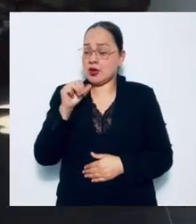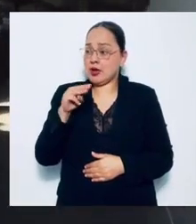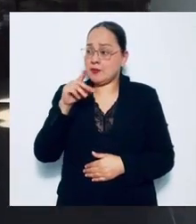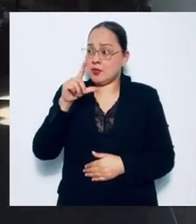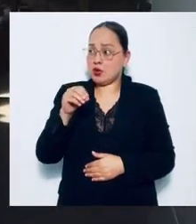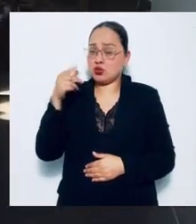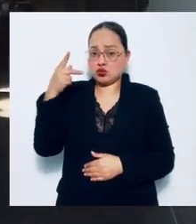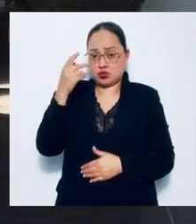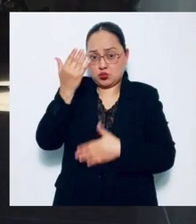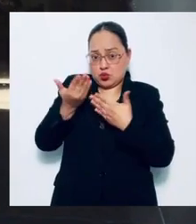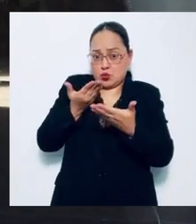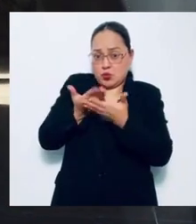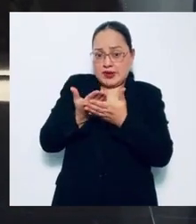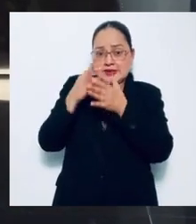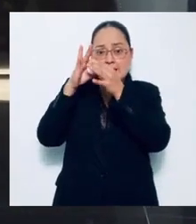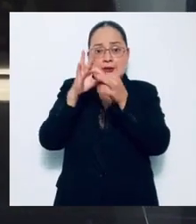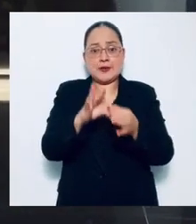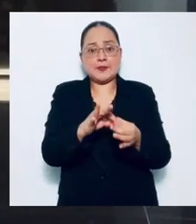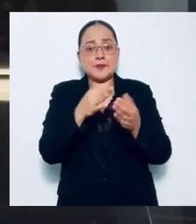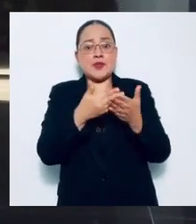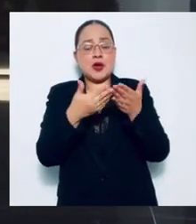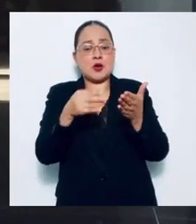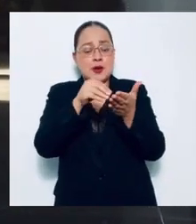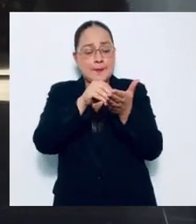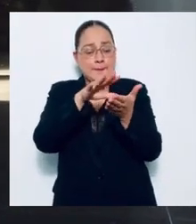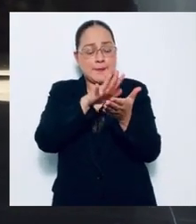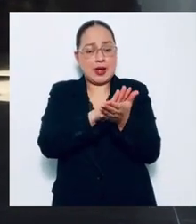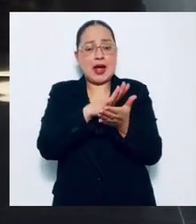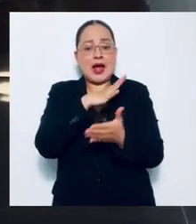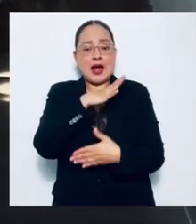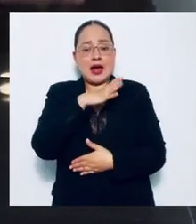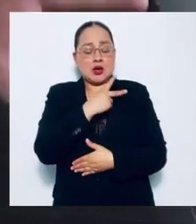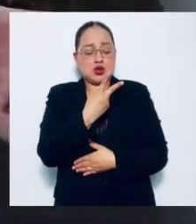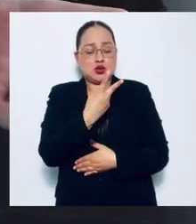y se trata de establecer